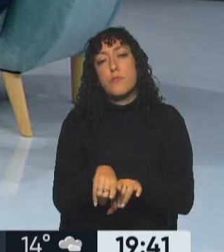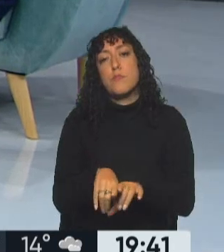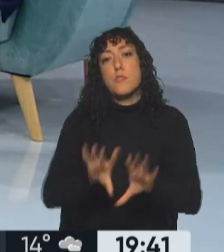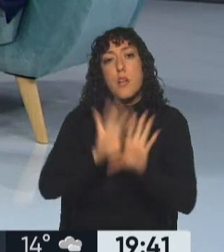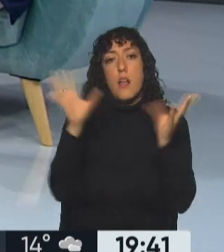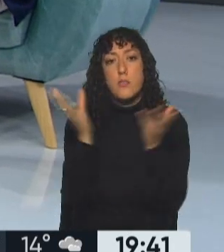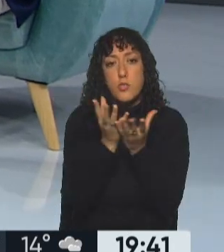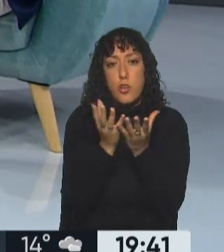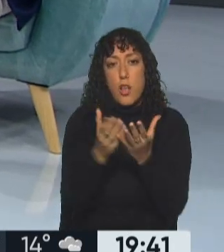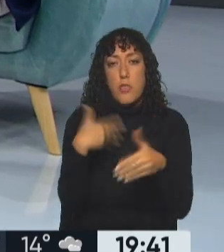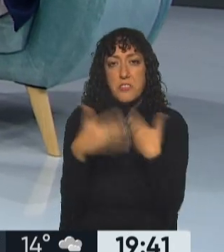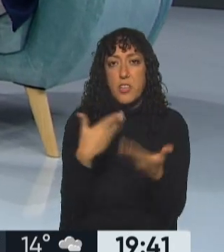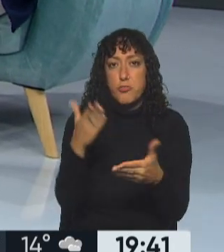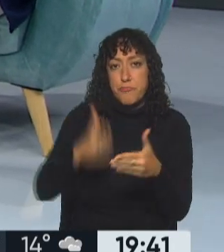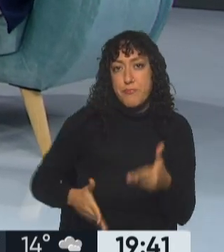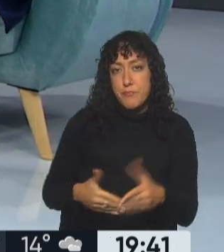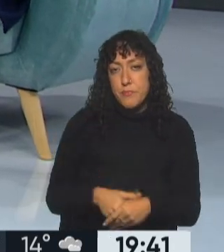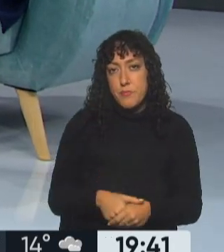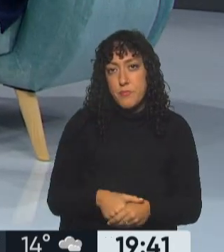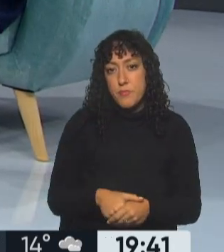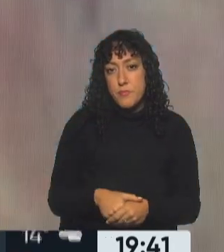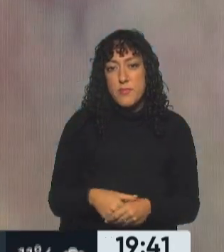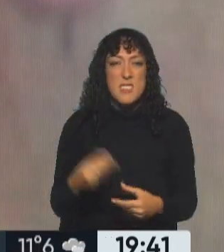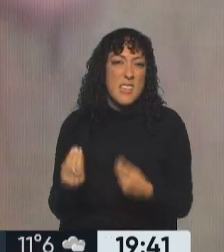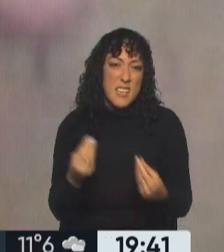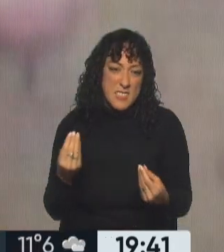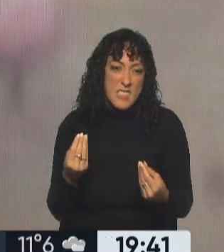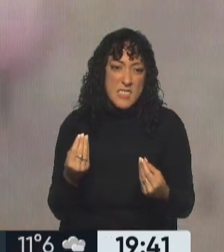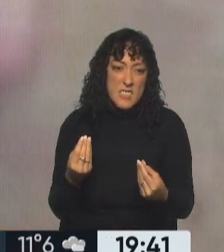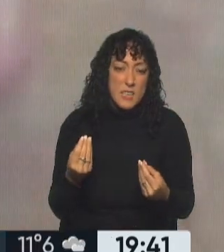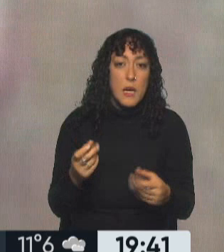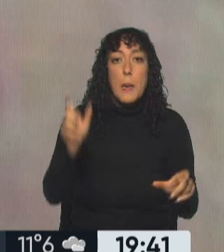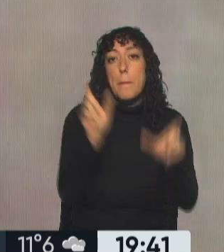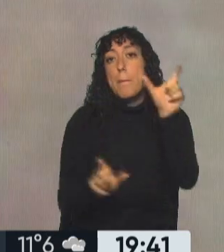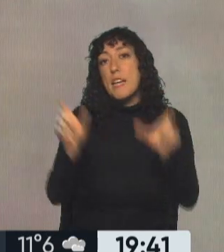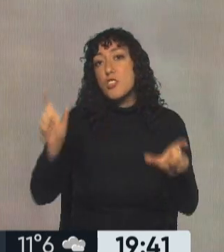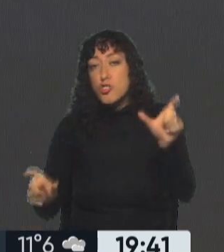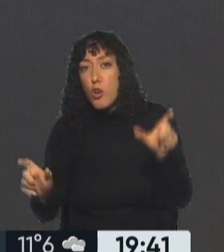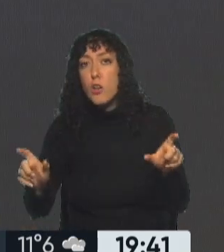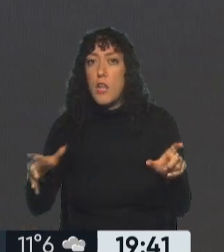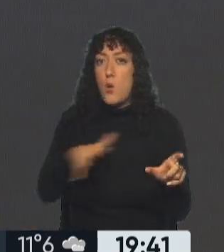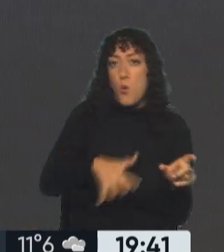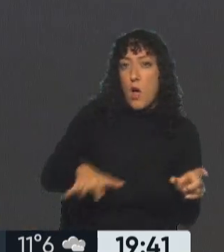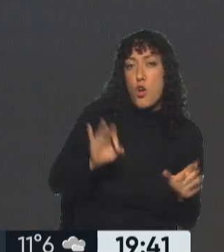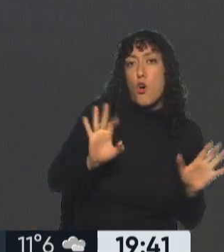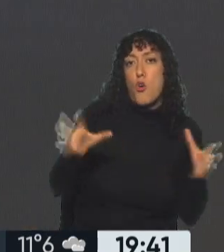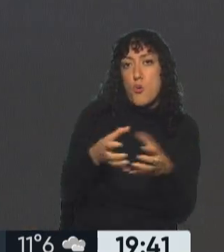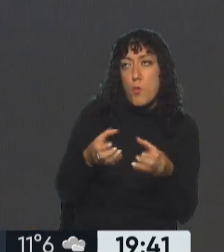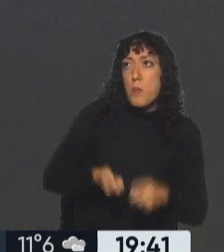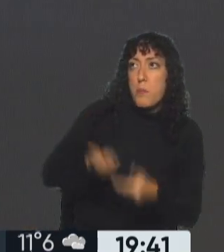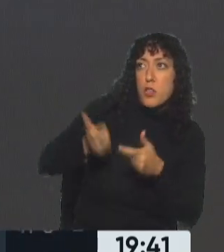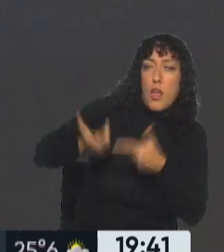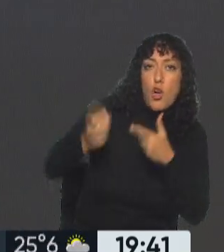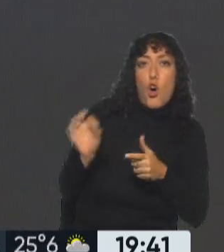la condiciona en su desarrollo. Entonces el establishment que son esos actores, pueden ser actores locales, grupos exportadores,